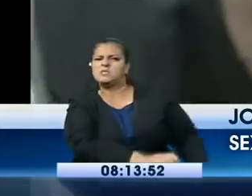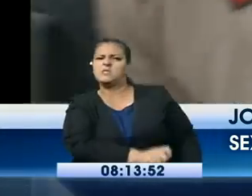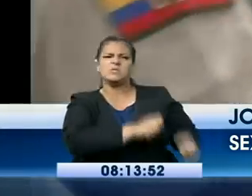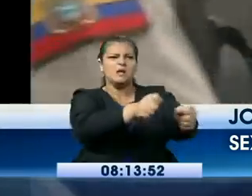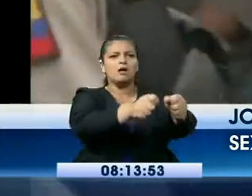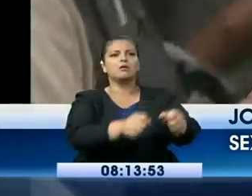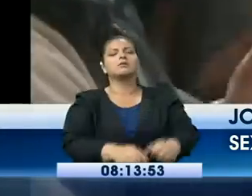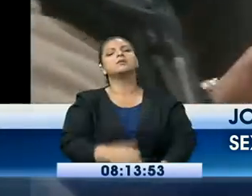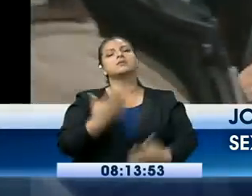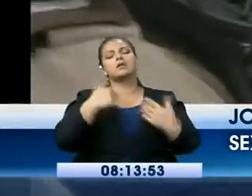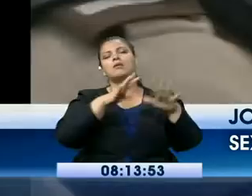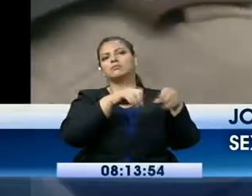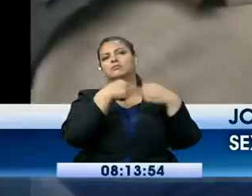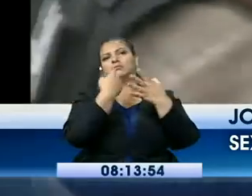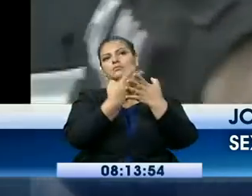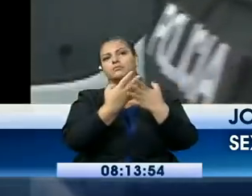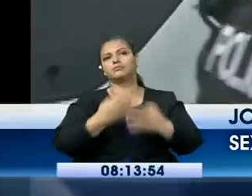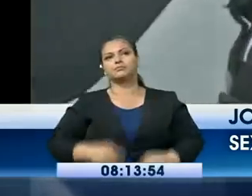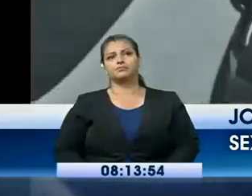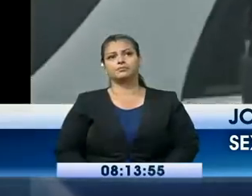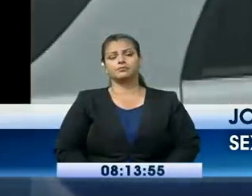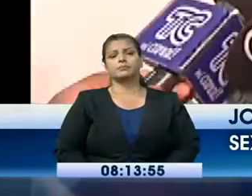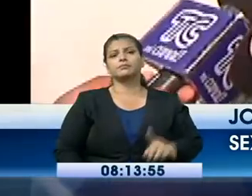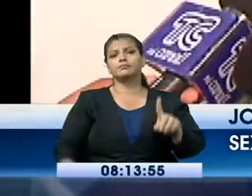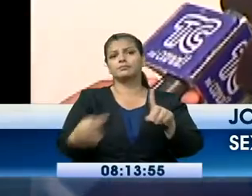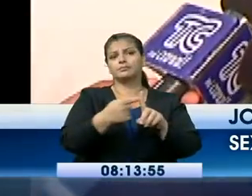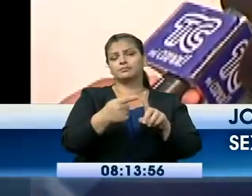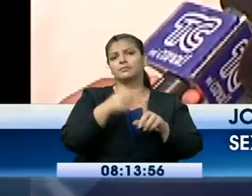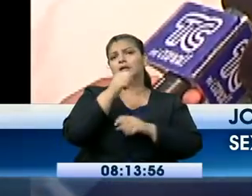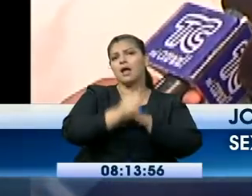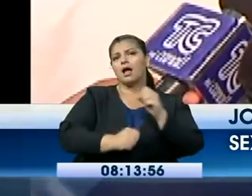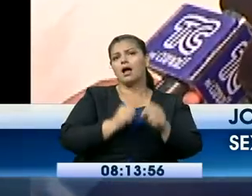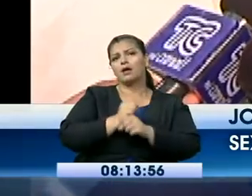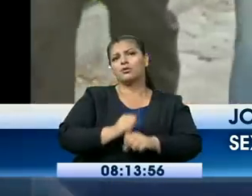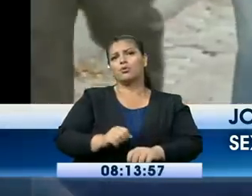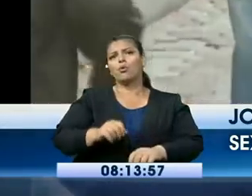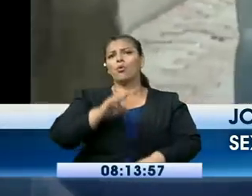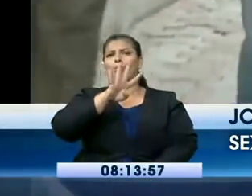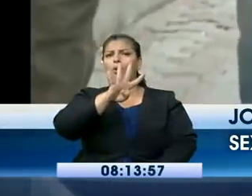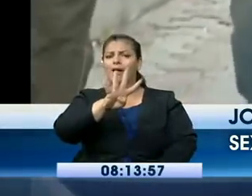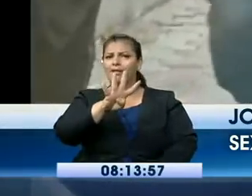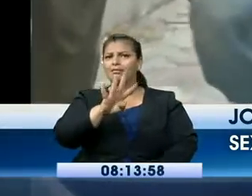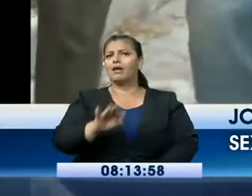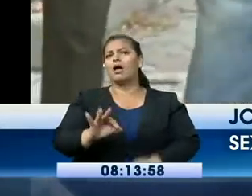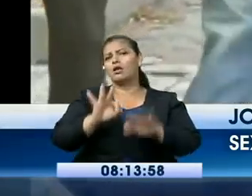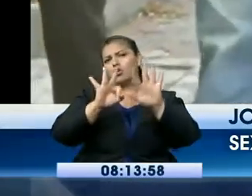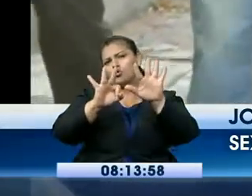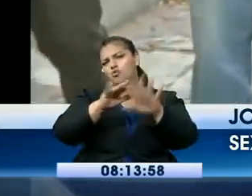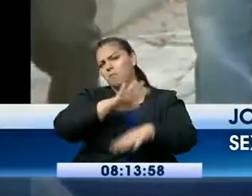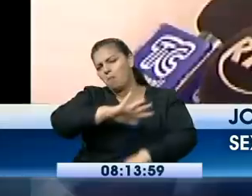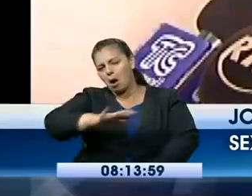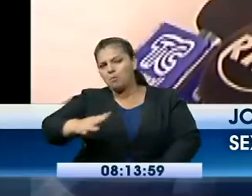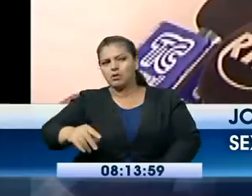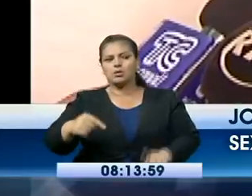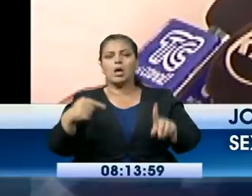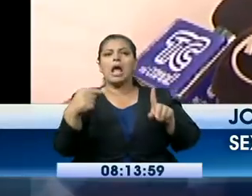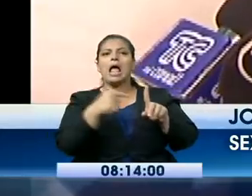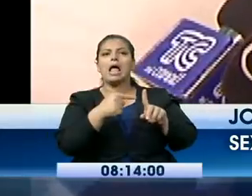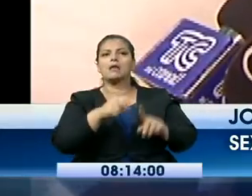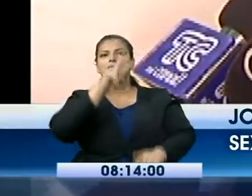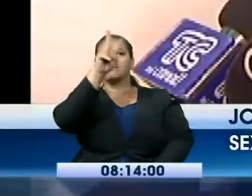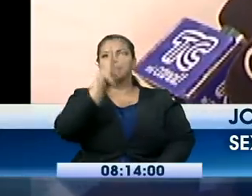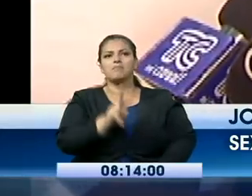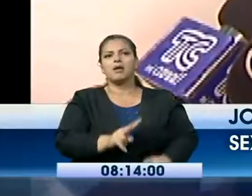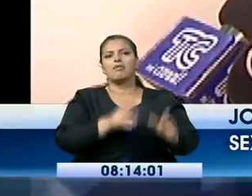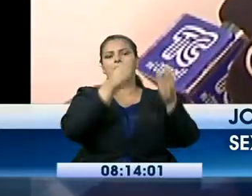48 años de edad y es extranjero de nacionalidad venezolana como es un delito flagrante se le pone a